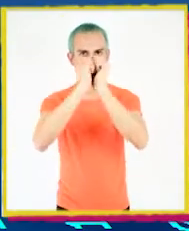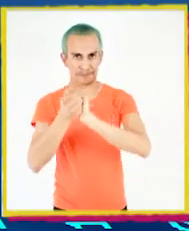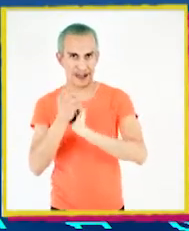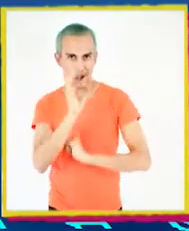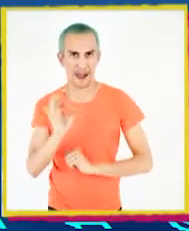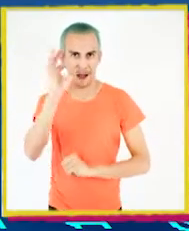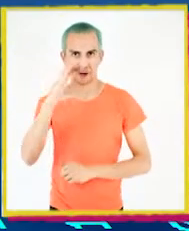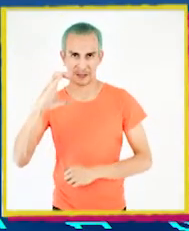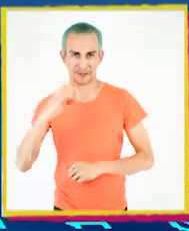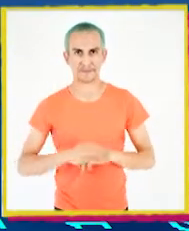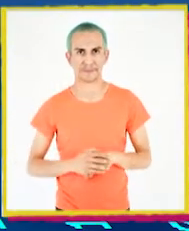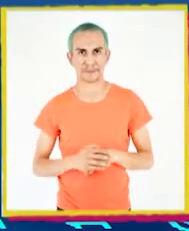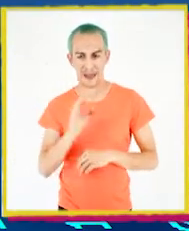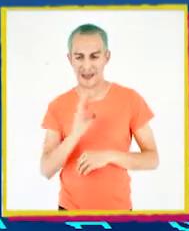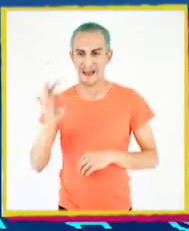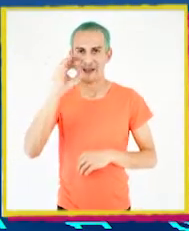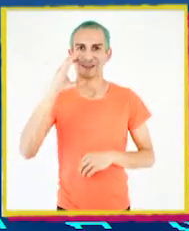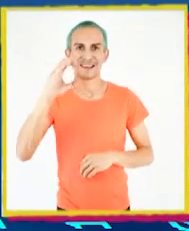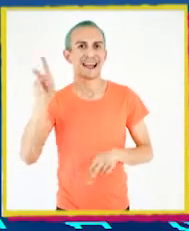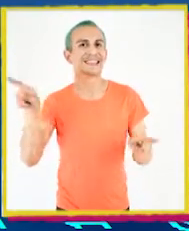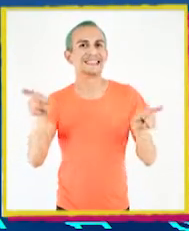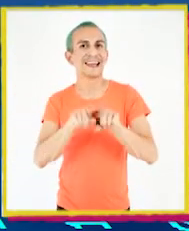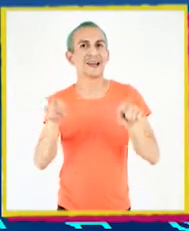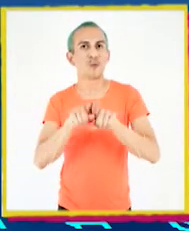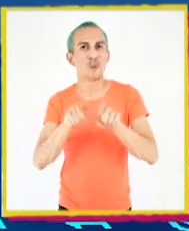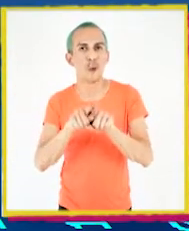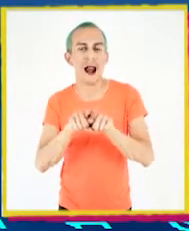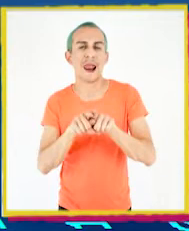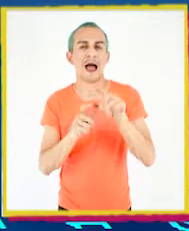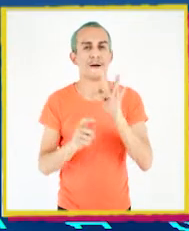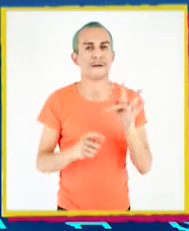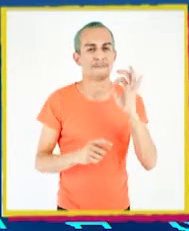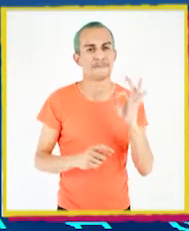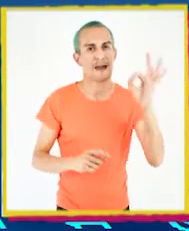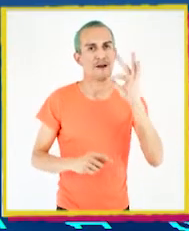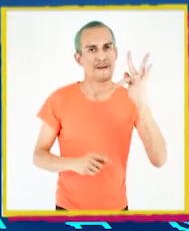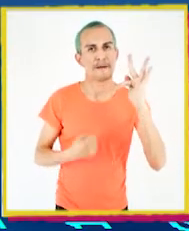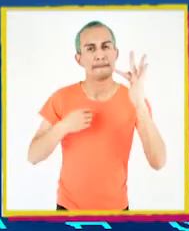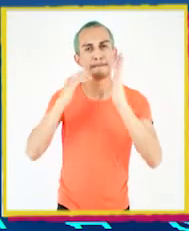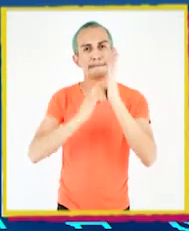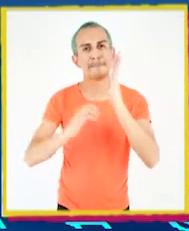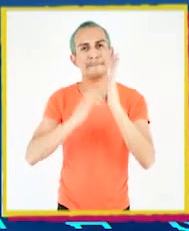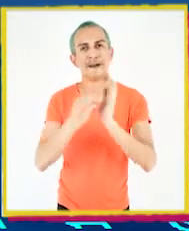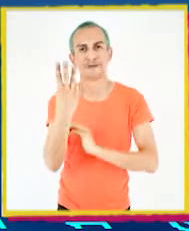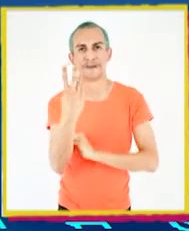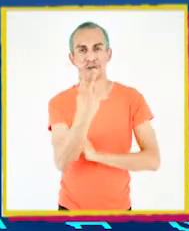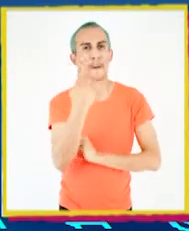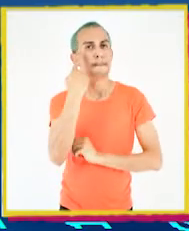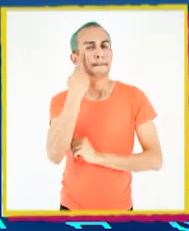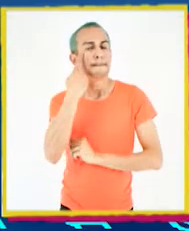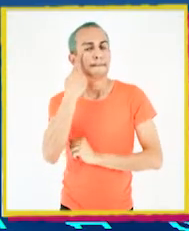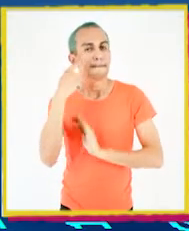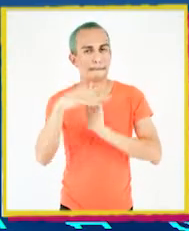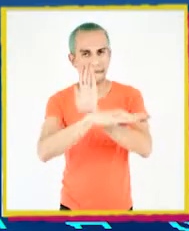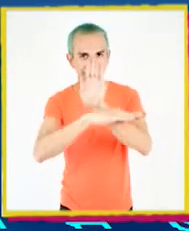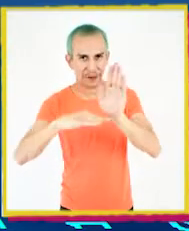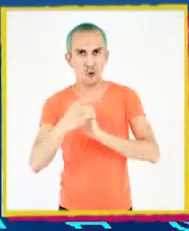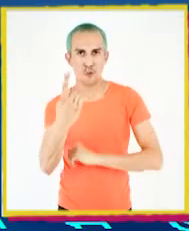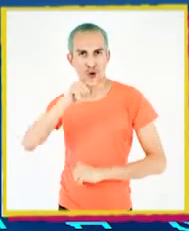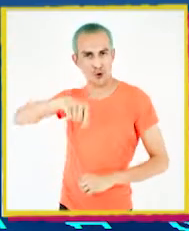Celsius. Grados Celsius es igual a grados Fahrenheit menos 32 partido por